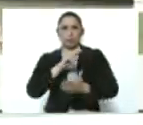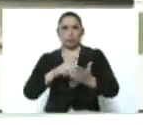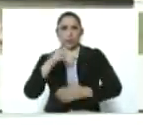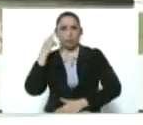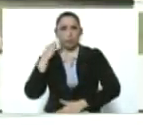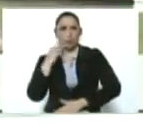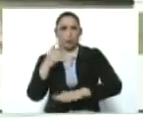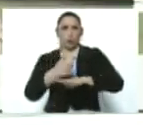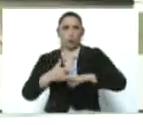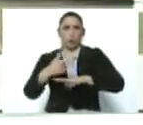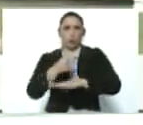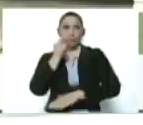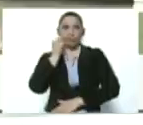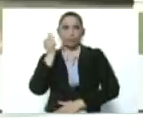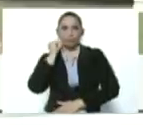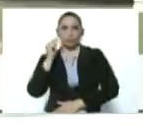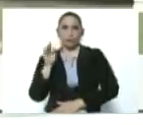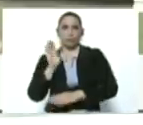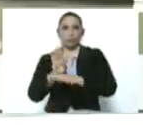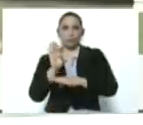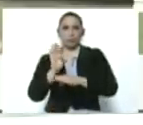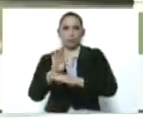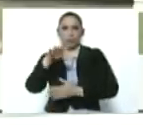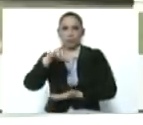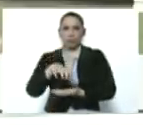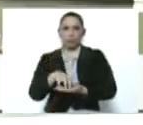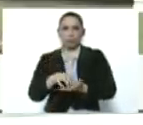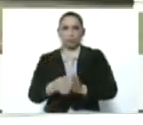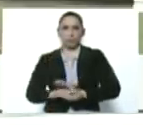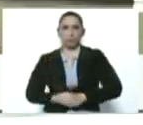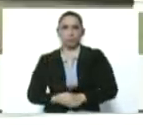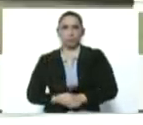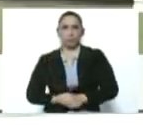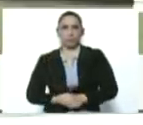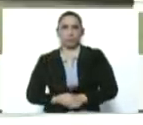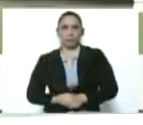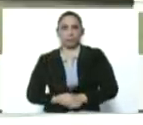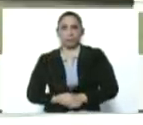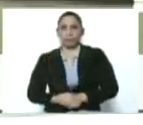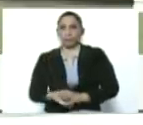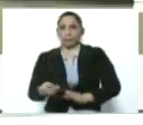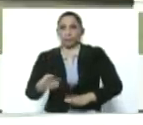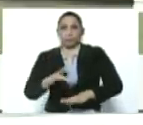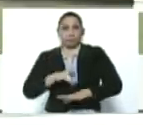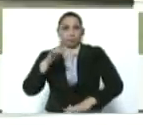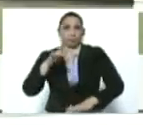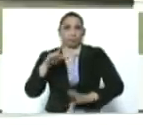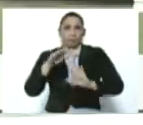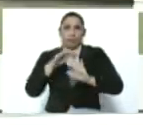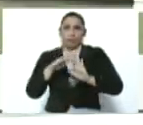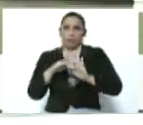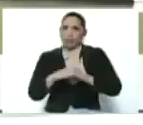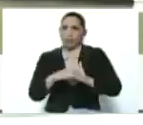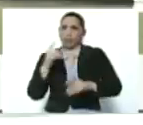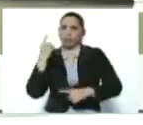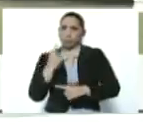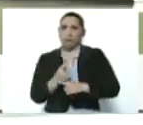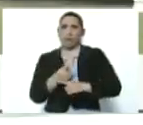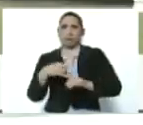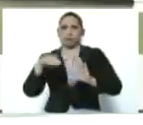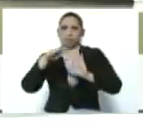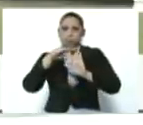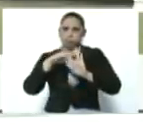gobernadores gobernadoras protectores extremar las medidas extremar las